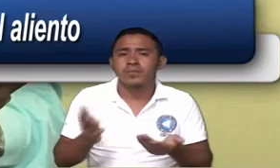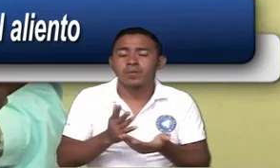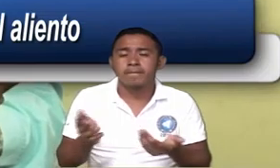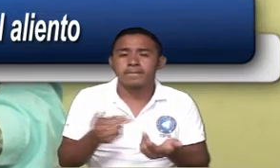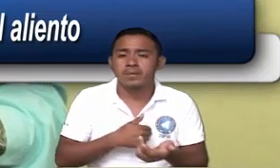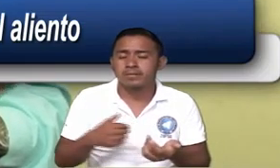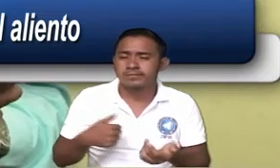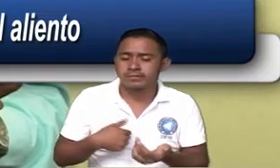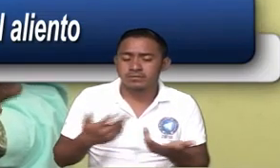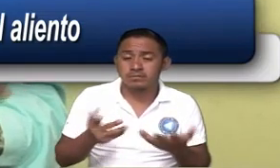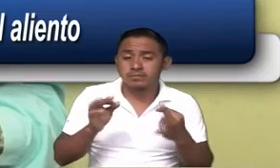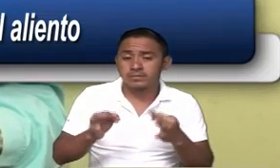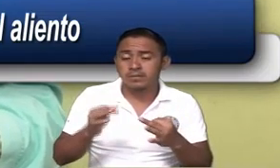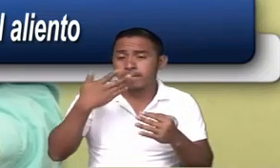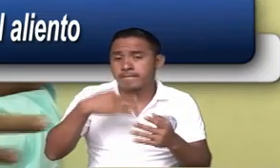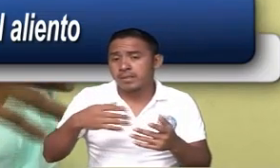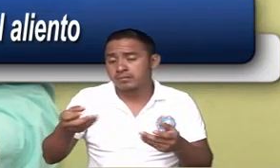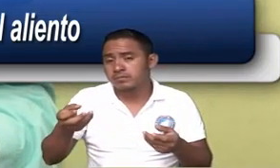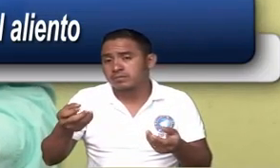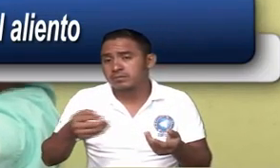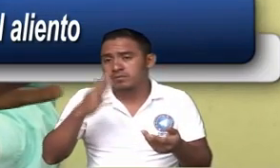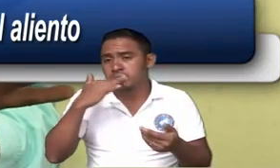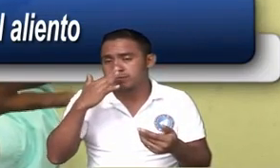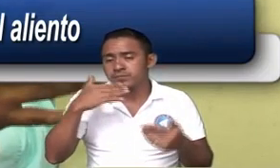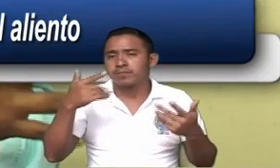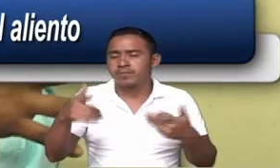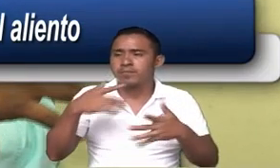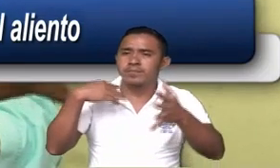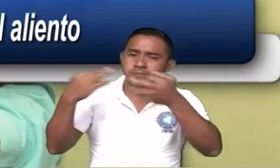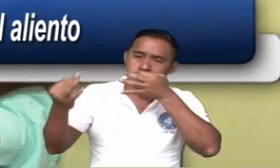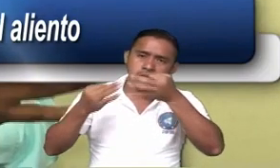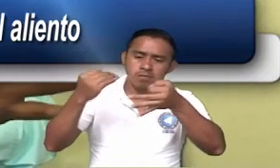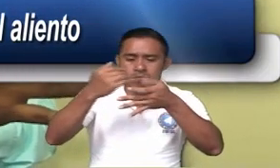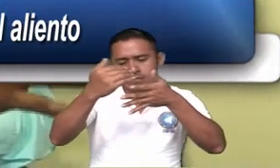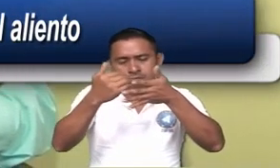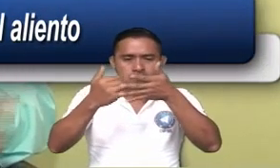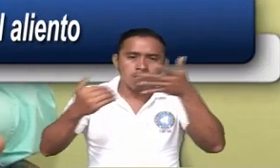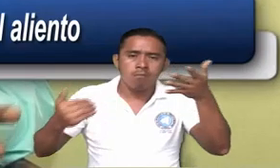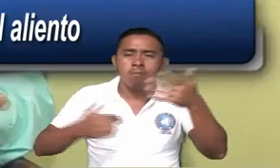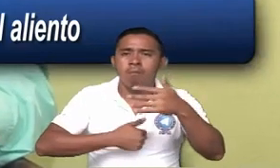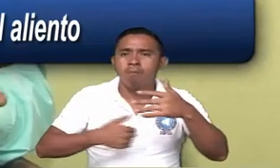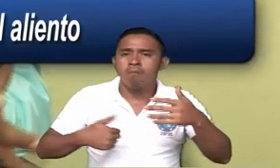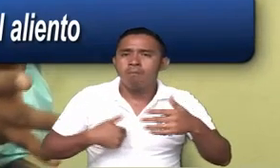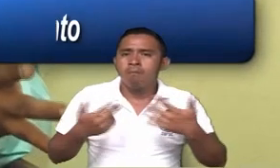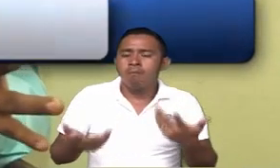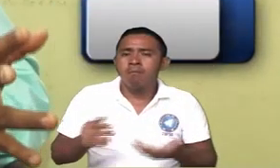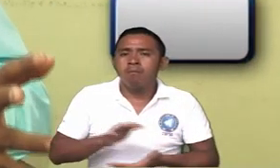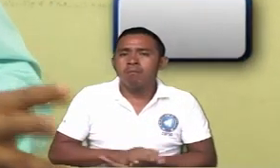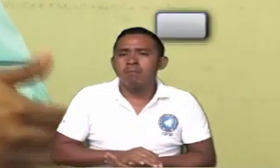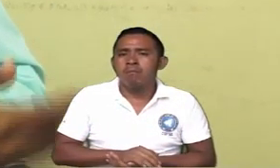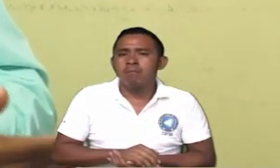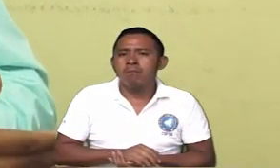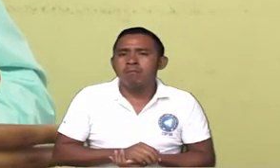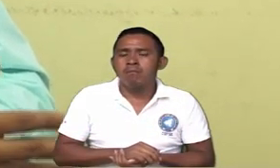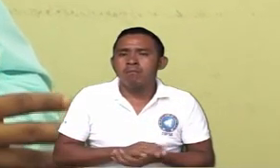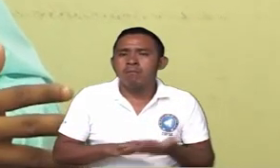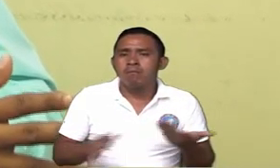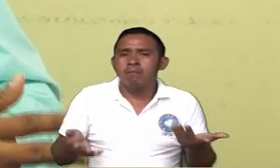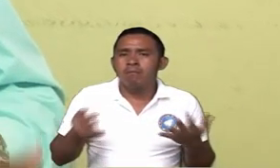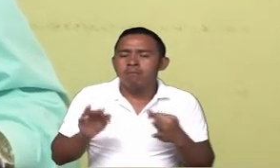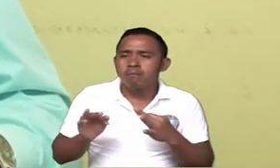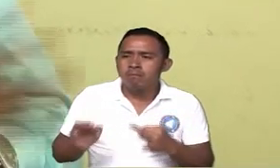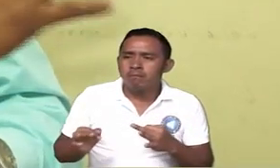tratamiento para el mal aliento. Ahí me va usted a explicar detalladamente qué se hace, pues, para eliminar